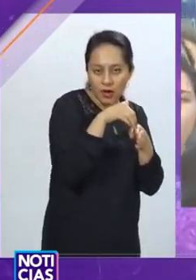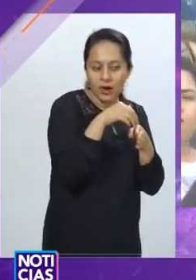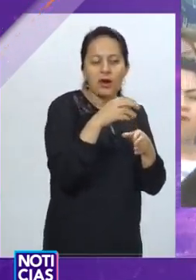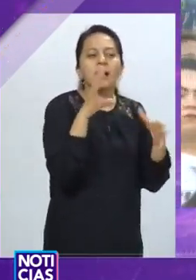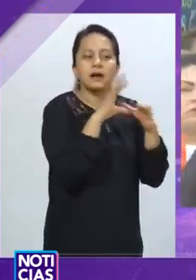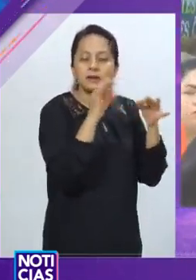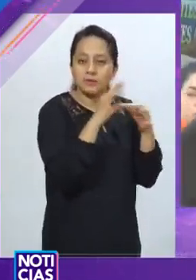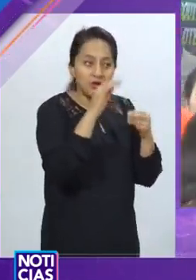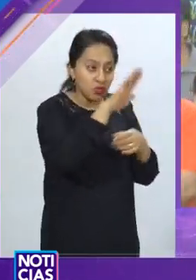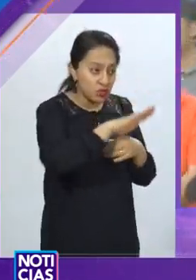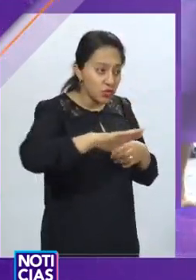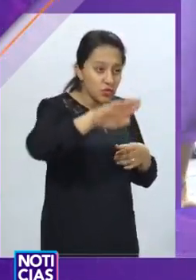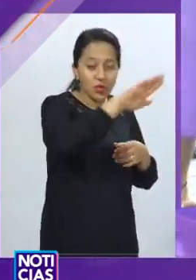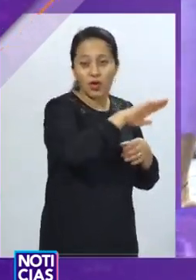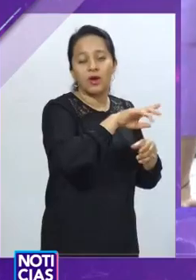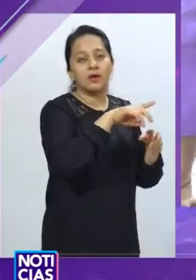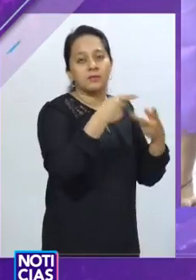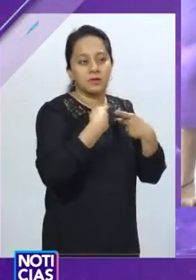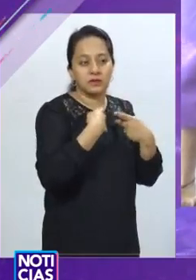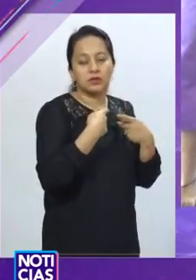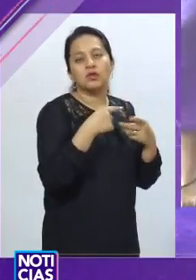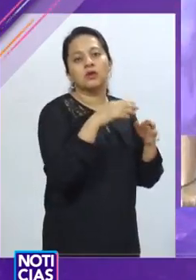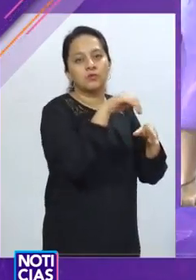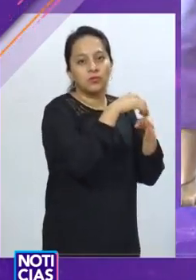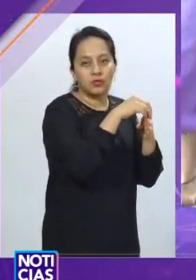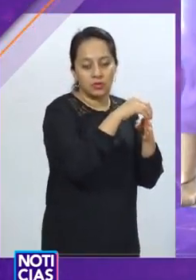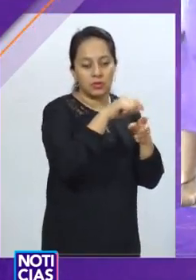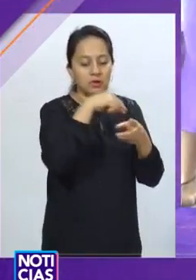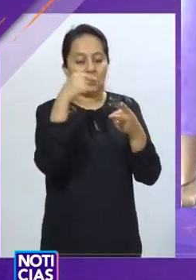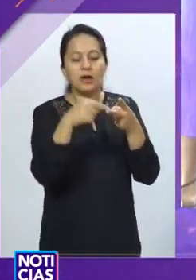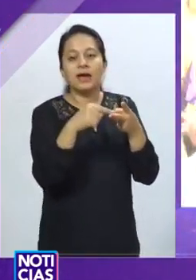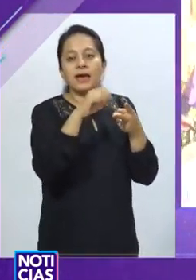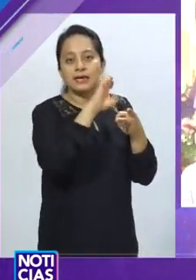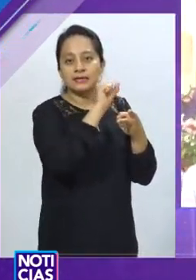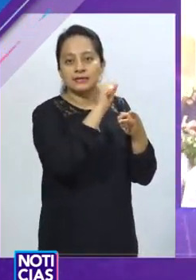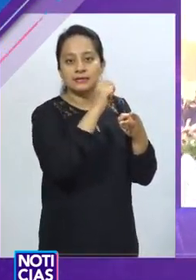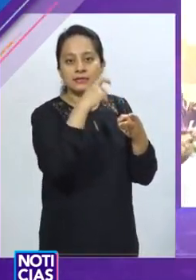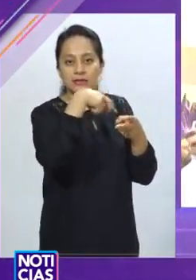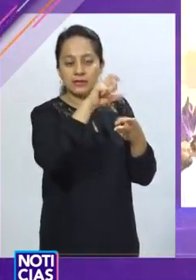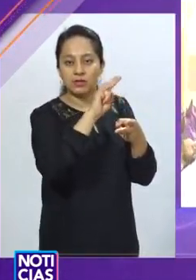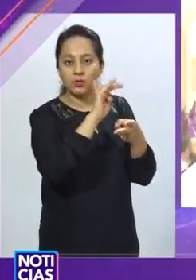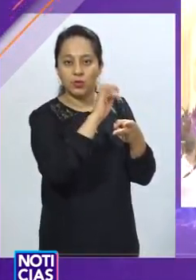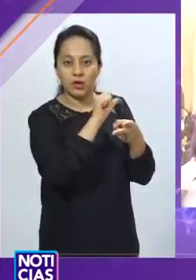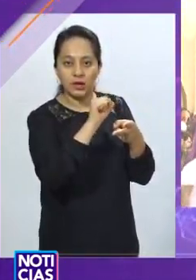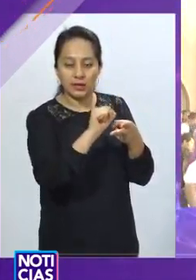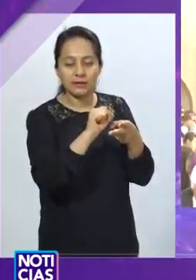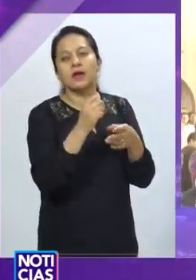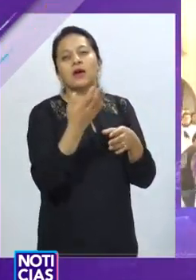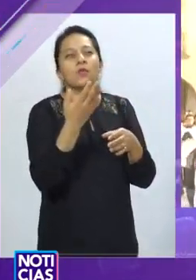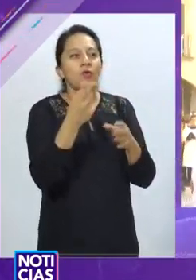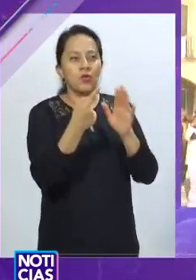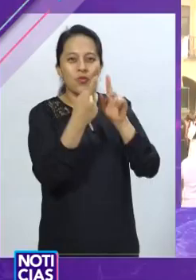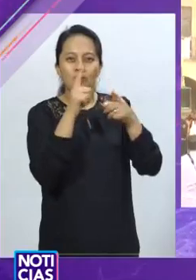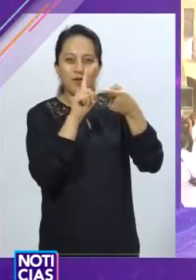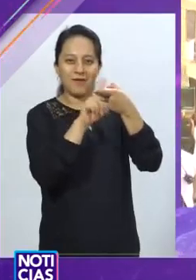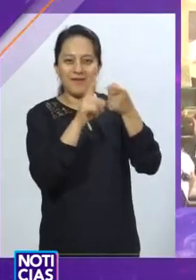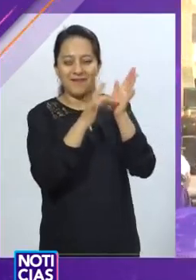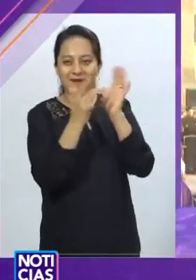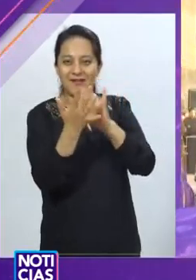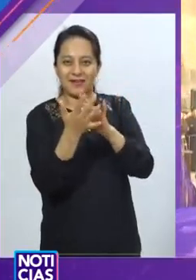las únicas de los encapuchados representan la imagen que los encabeza. Por ejemplo, el señor del Nazareno,